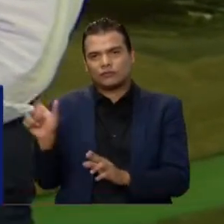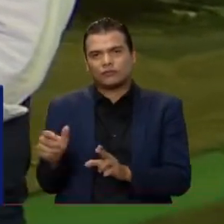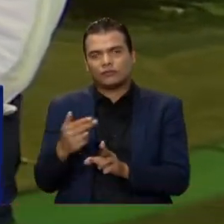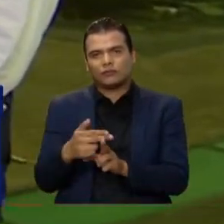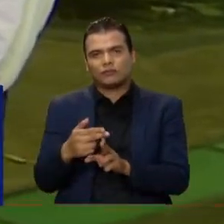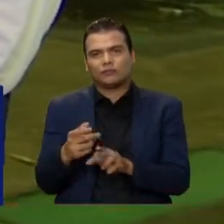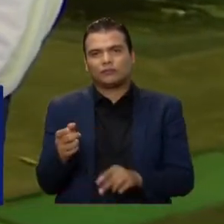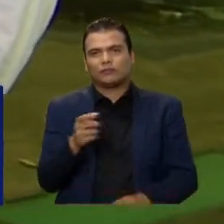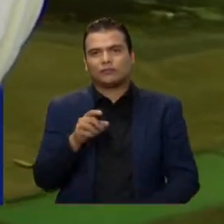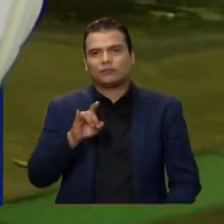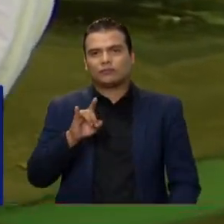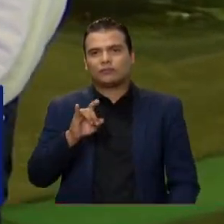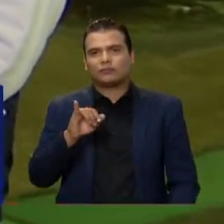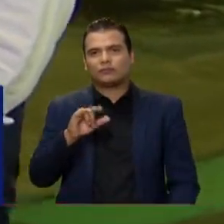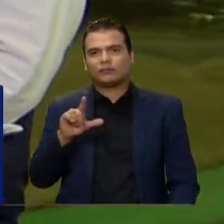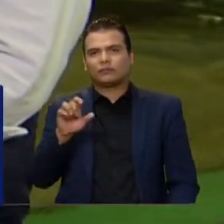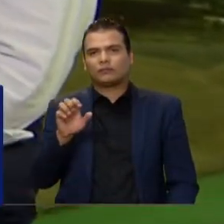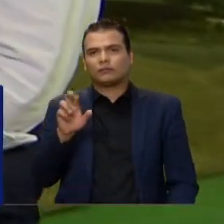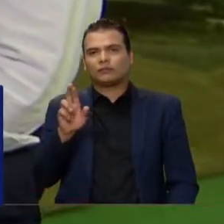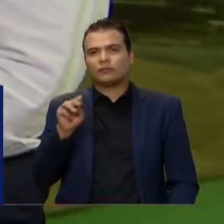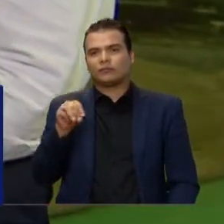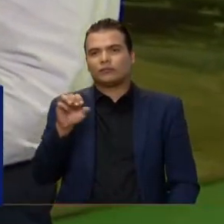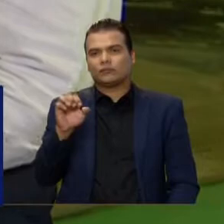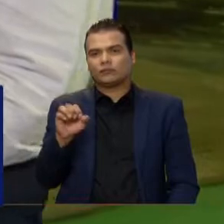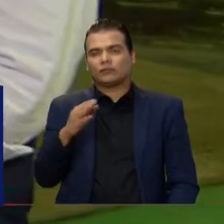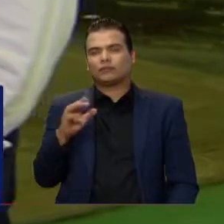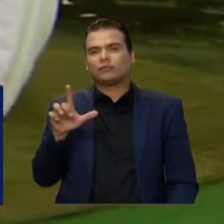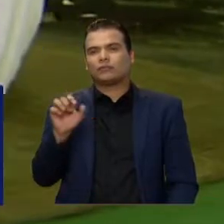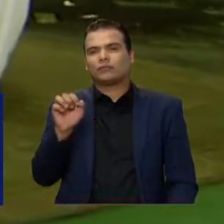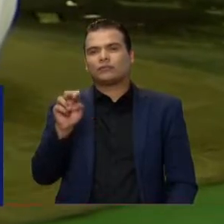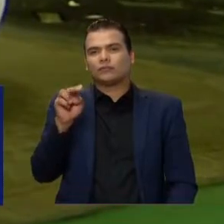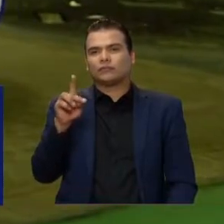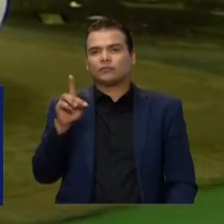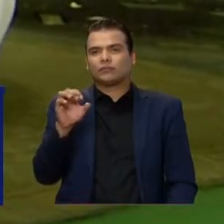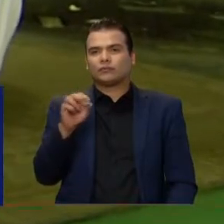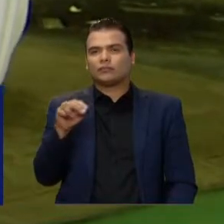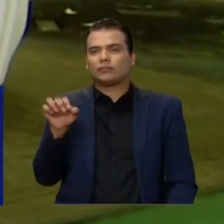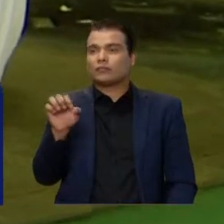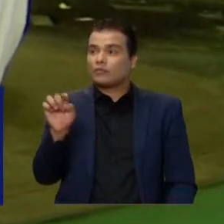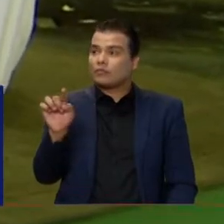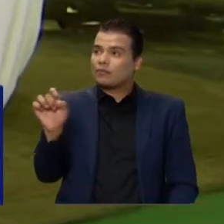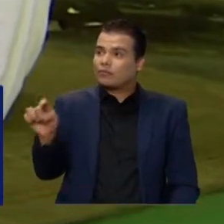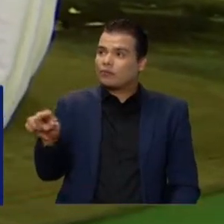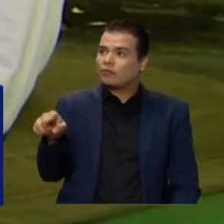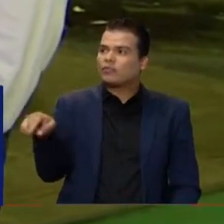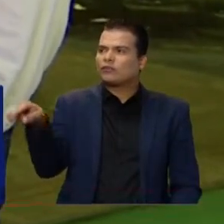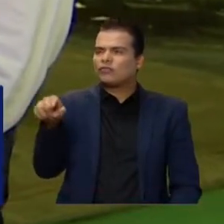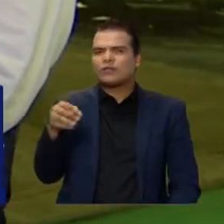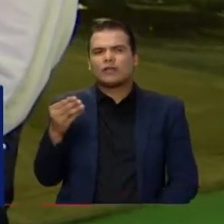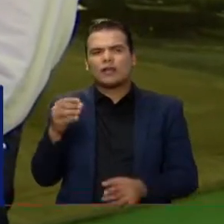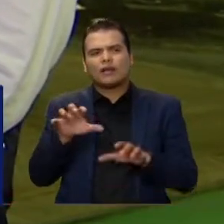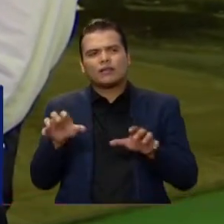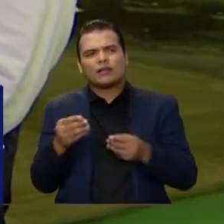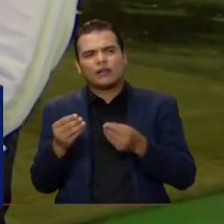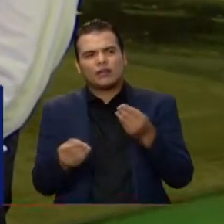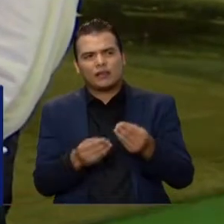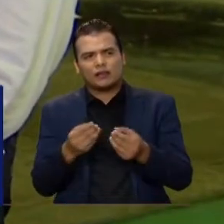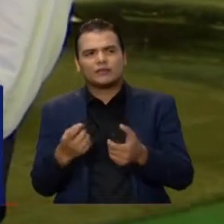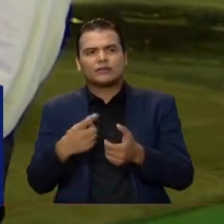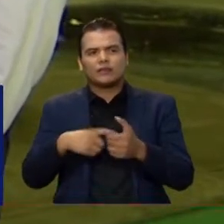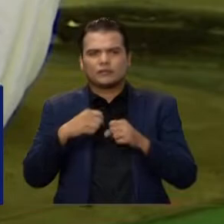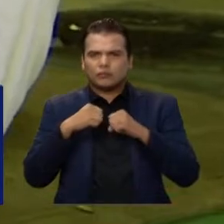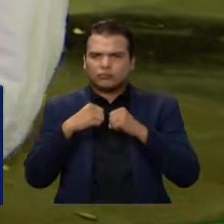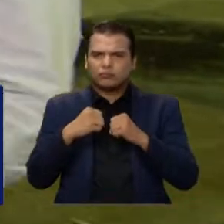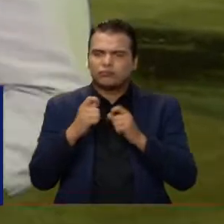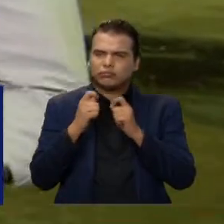Telepacífico Noticias. ¿Y cuáles son los operativos que se están realizando en los establecimientos comerciales y cuáles son los requisitos que deben tener estos establecimientos para acceder al sello